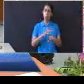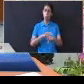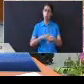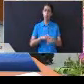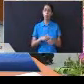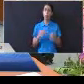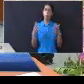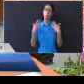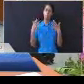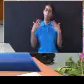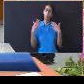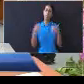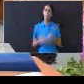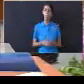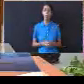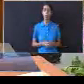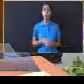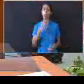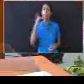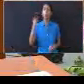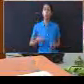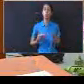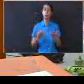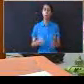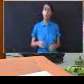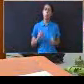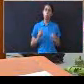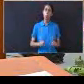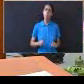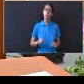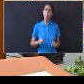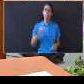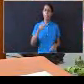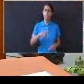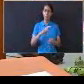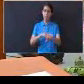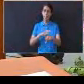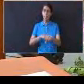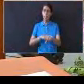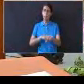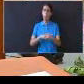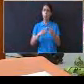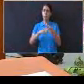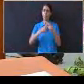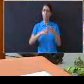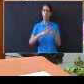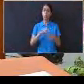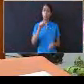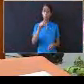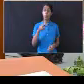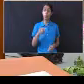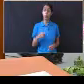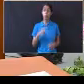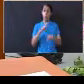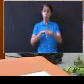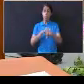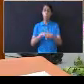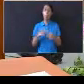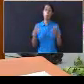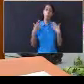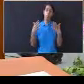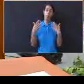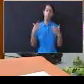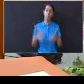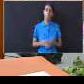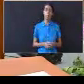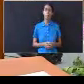va a dar. Y puede ser que este sea el inicio de tu tiempo de refrigerio. Como decían las profecías, un cambio en el tiempo que estamos atravesando,